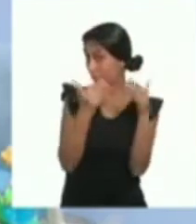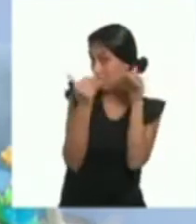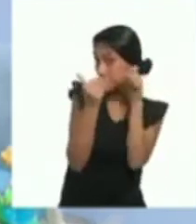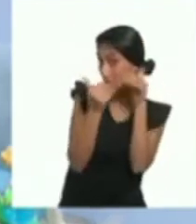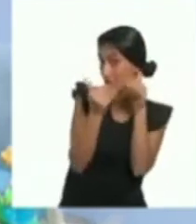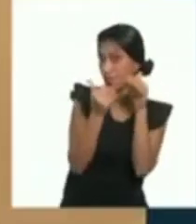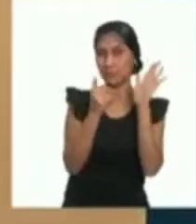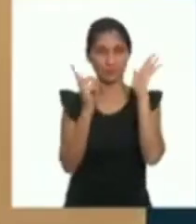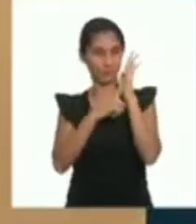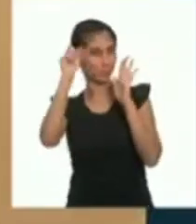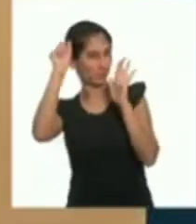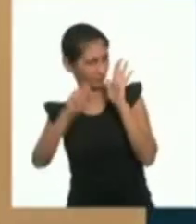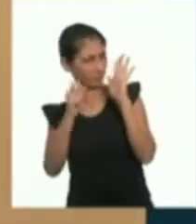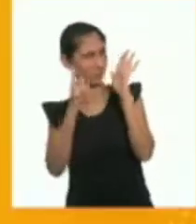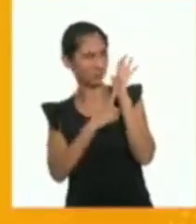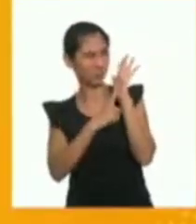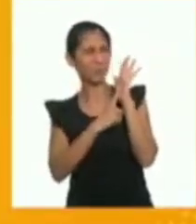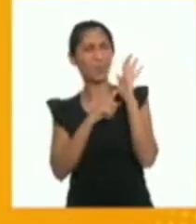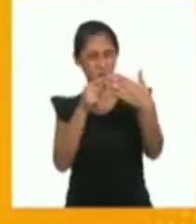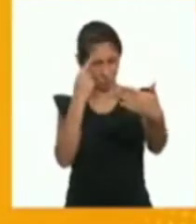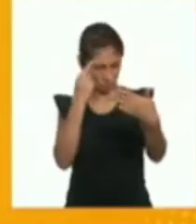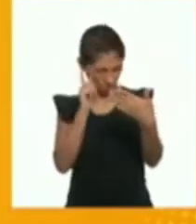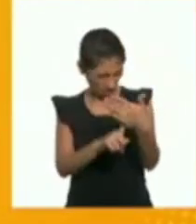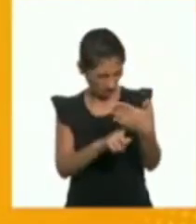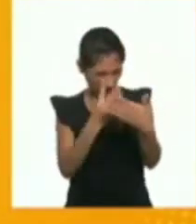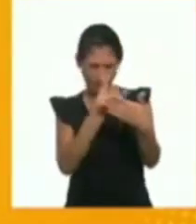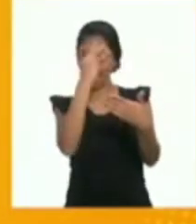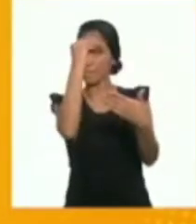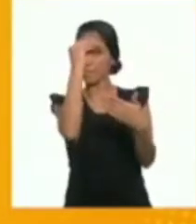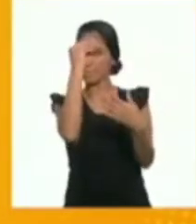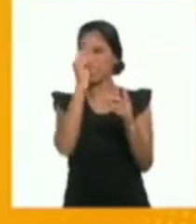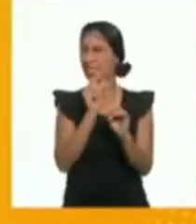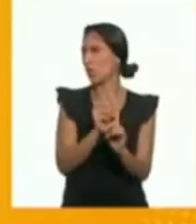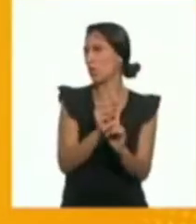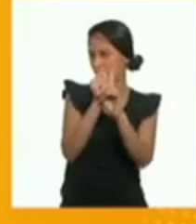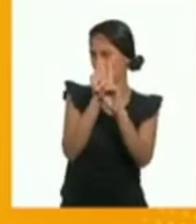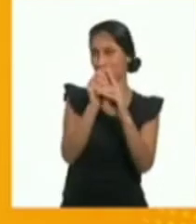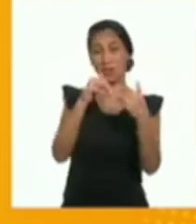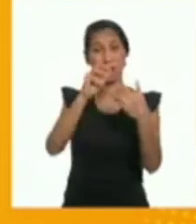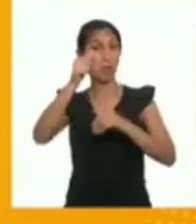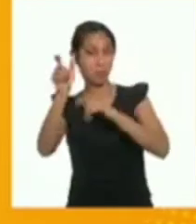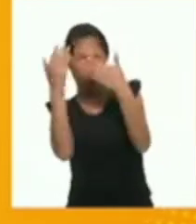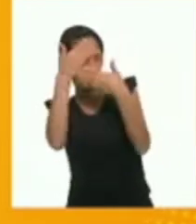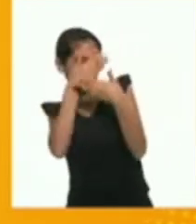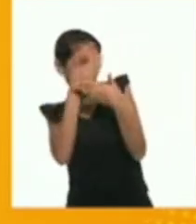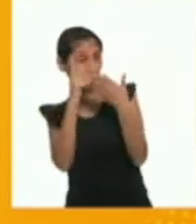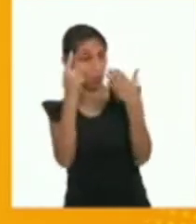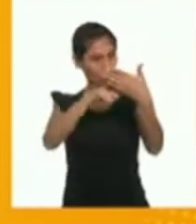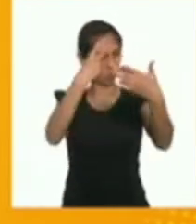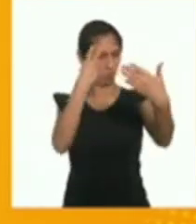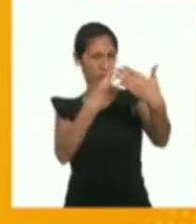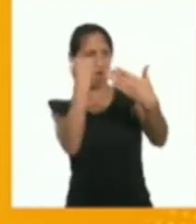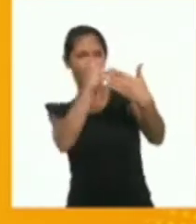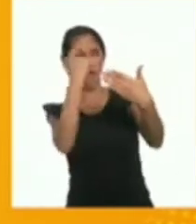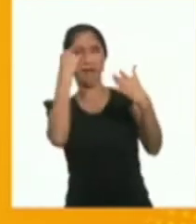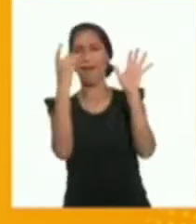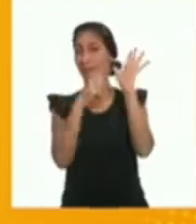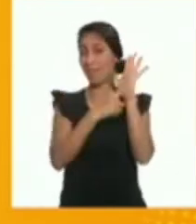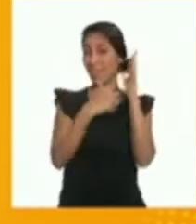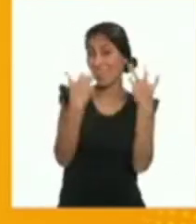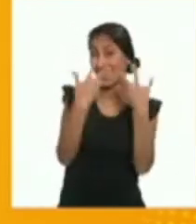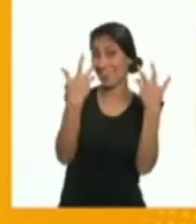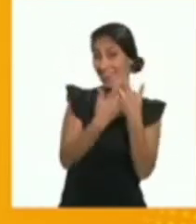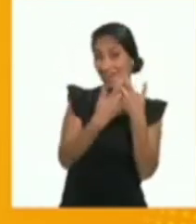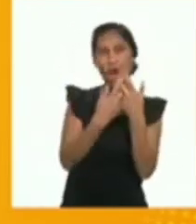de cerca. En efecto, enseña algo de forma especial que, de lo contrario, pasaría desapercibido. Representa una